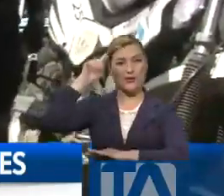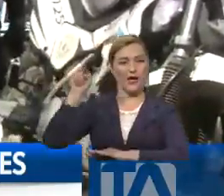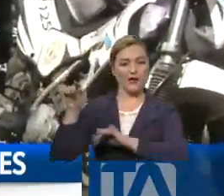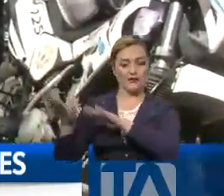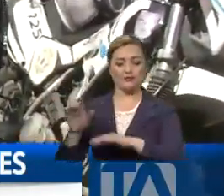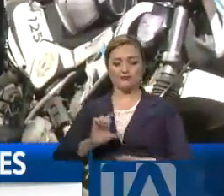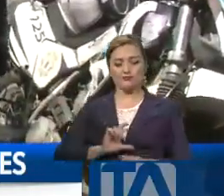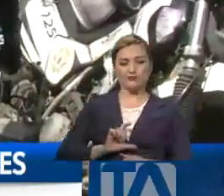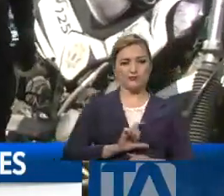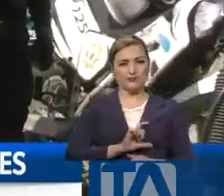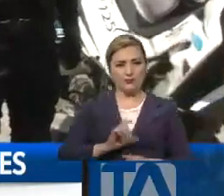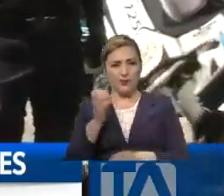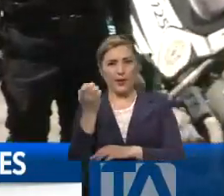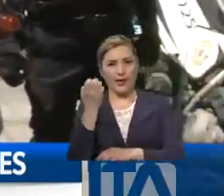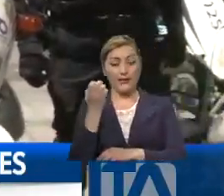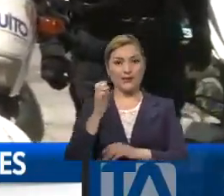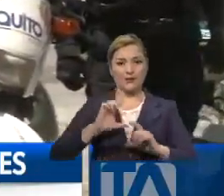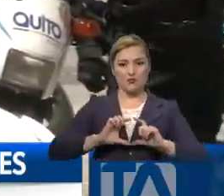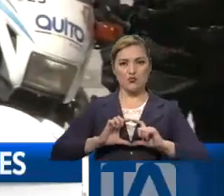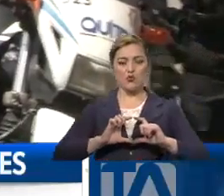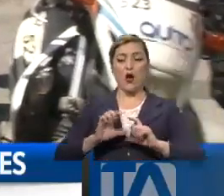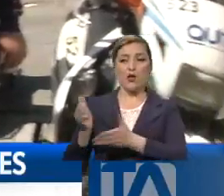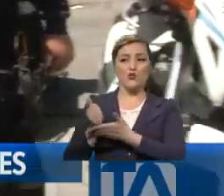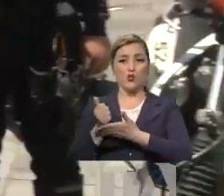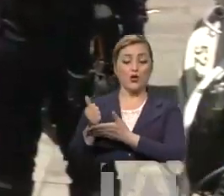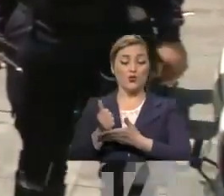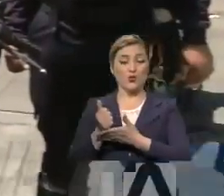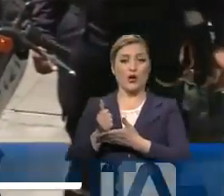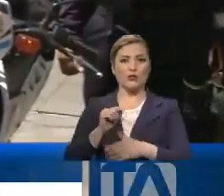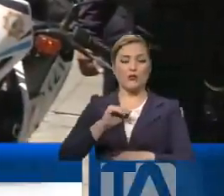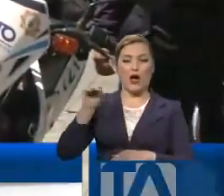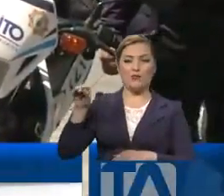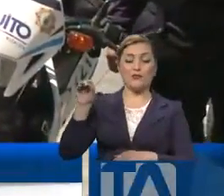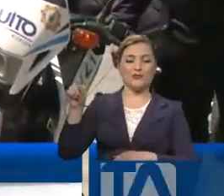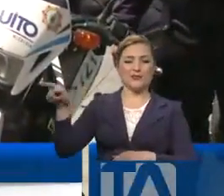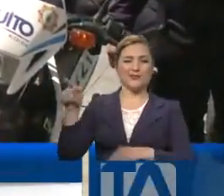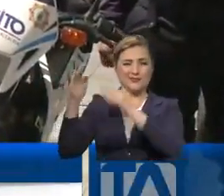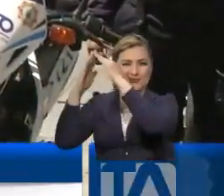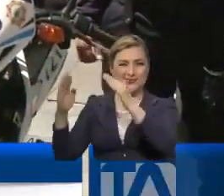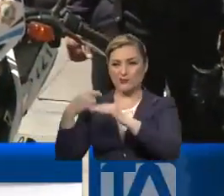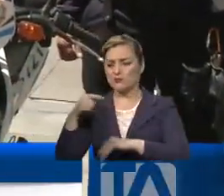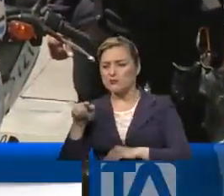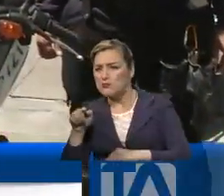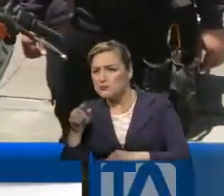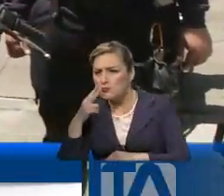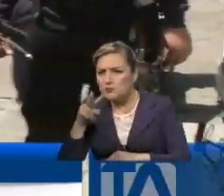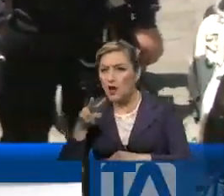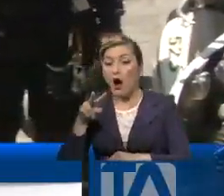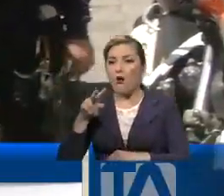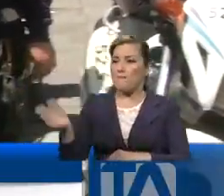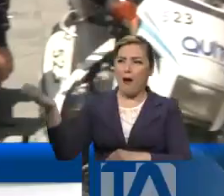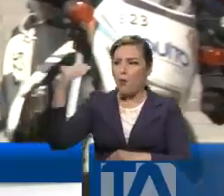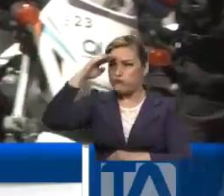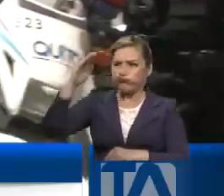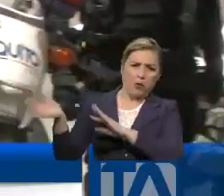emergencia, la gente tiene la posibilidad de activar la cámara, un SOS. Esto levanta una alerta en el cuartel, lo cual hace que el despachador ingrese a